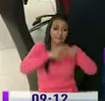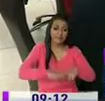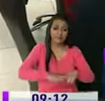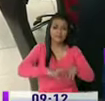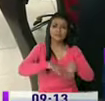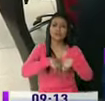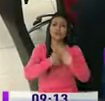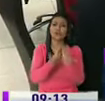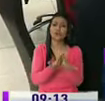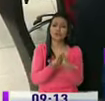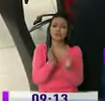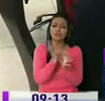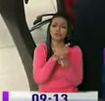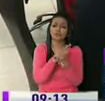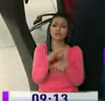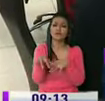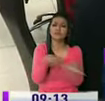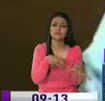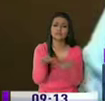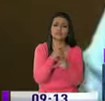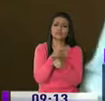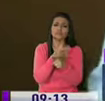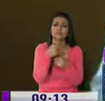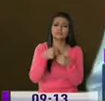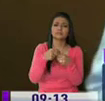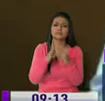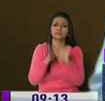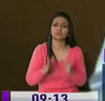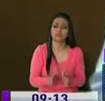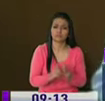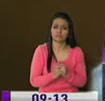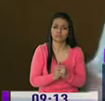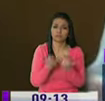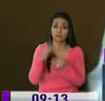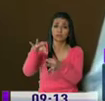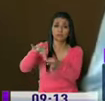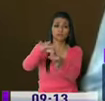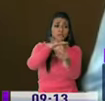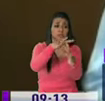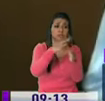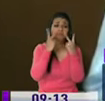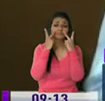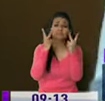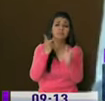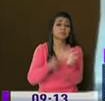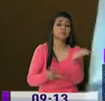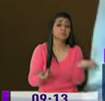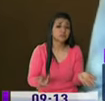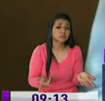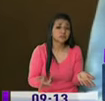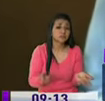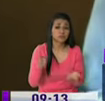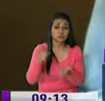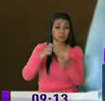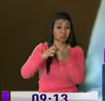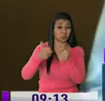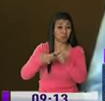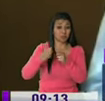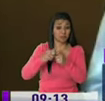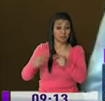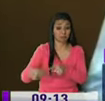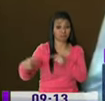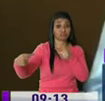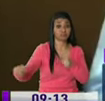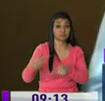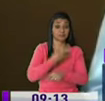funcionamiento del Consejo de Participación Ciudadana. En esta votación, veamos qué pasa. Si sus discrepancias con el presidente Lenín